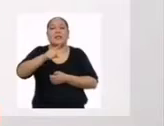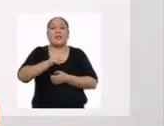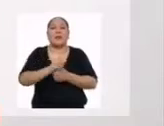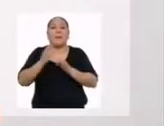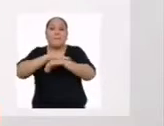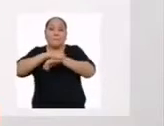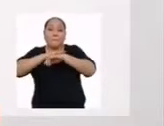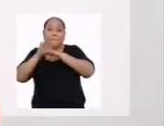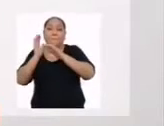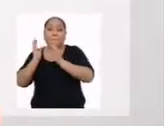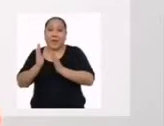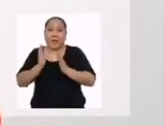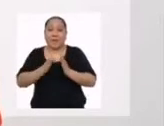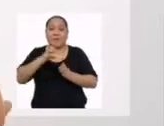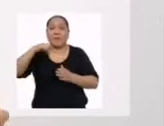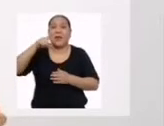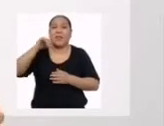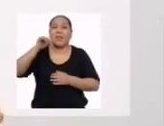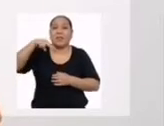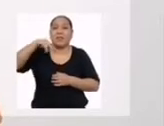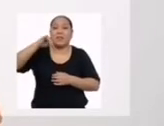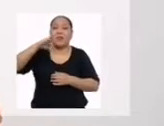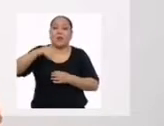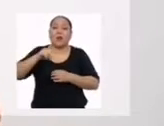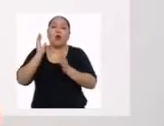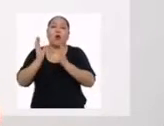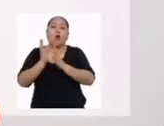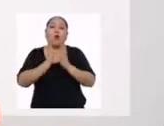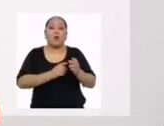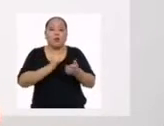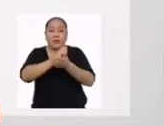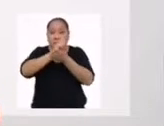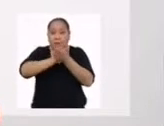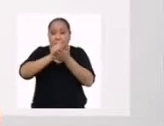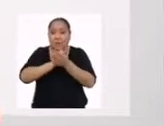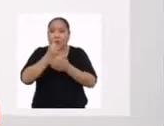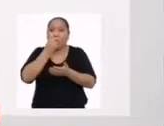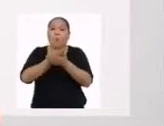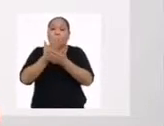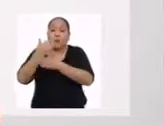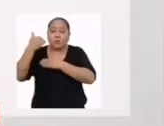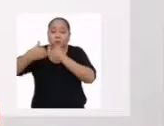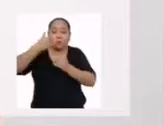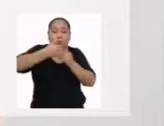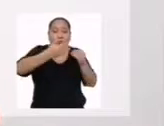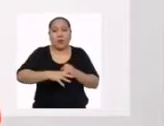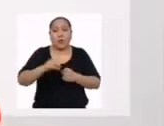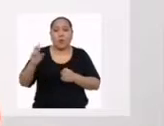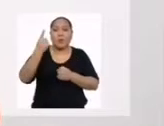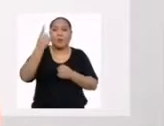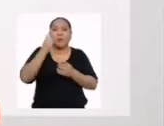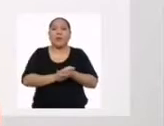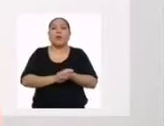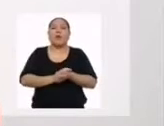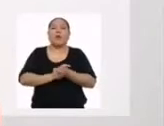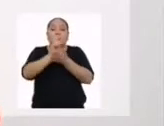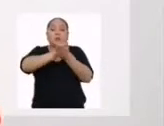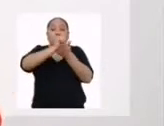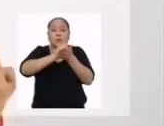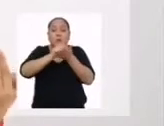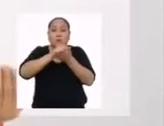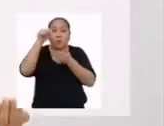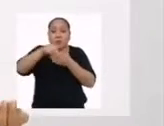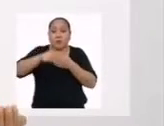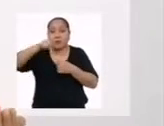planificación nos ayuda a tener un orden al momento de escribir un buen texto. Lo primero es esquematizar nuestro texto y para eso